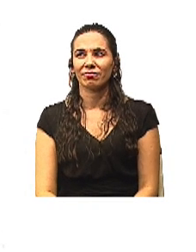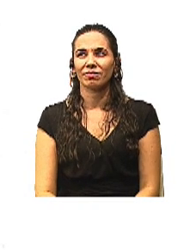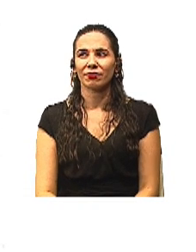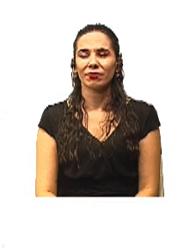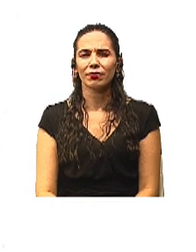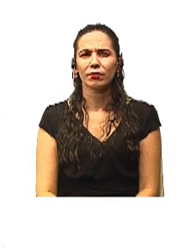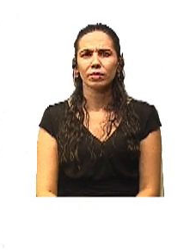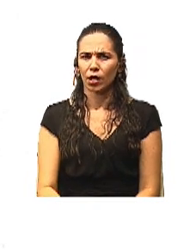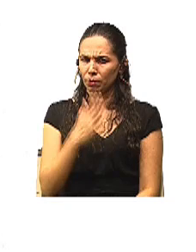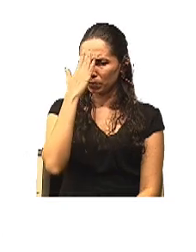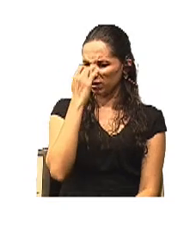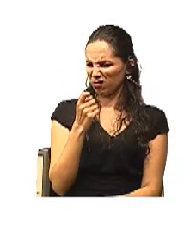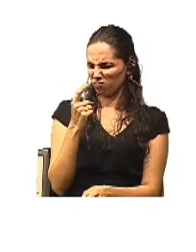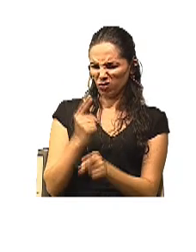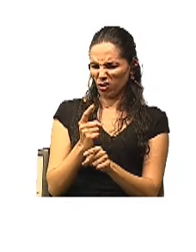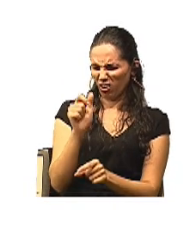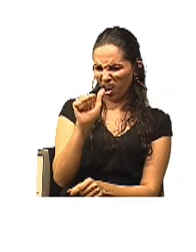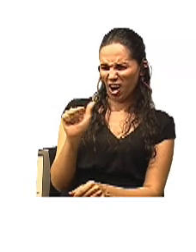¿Por qué es incorrecto?